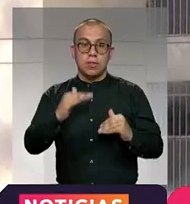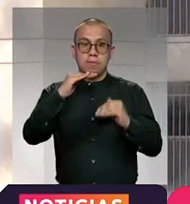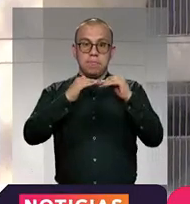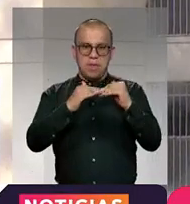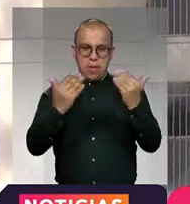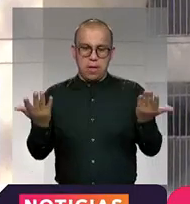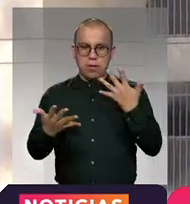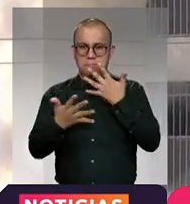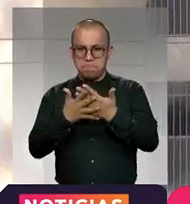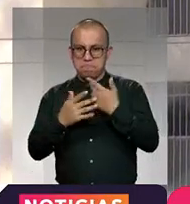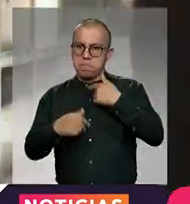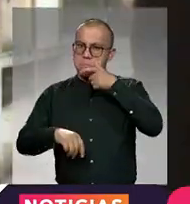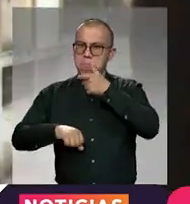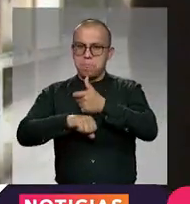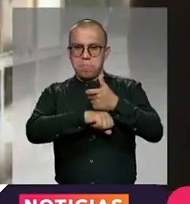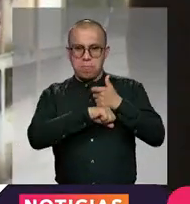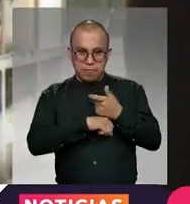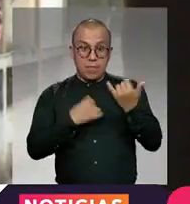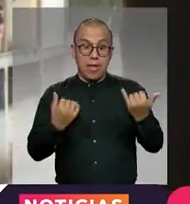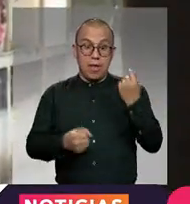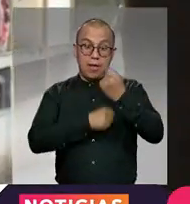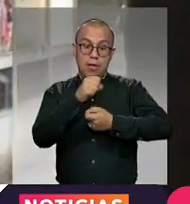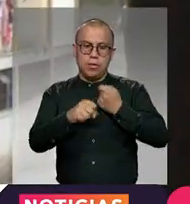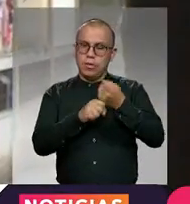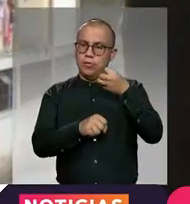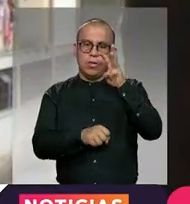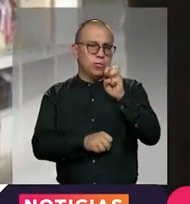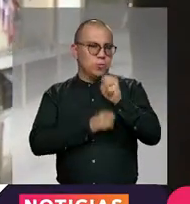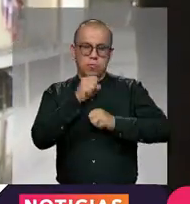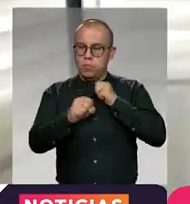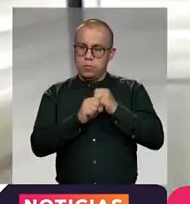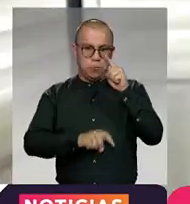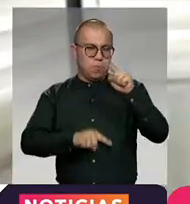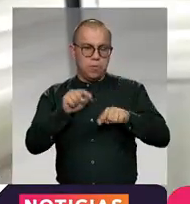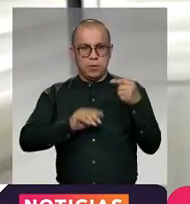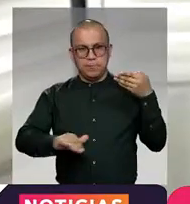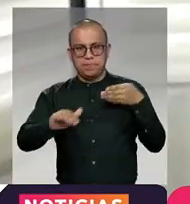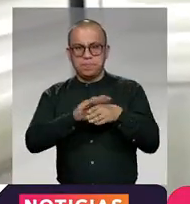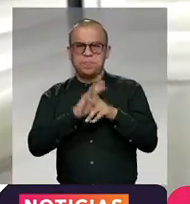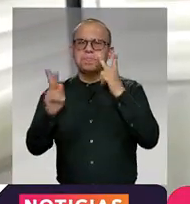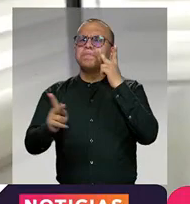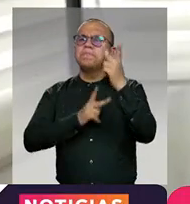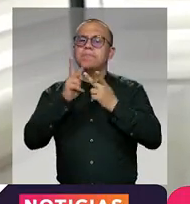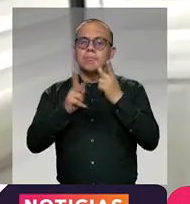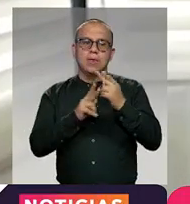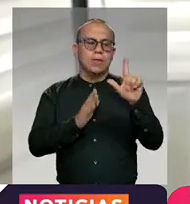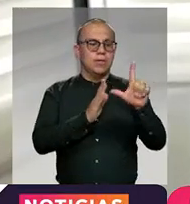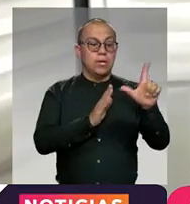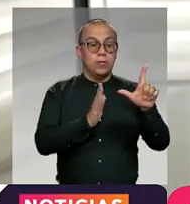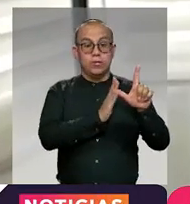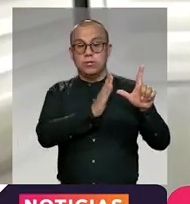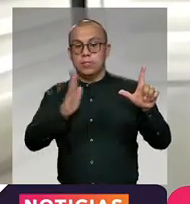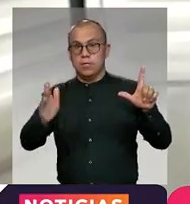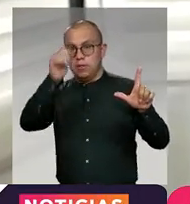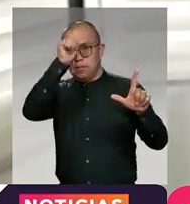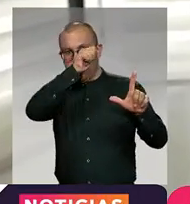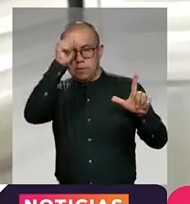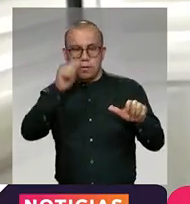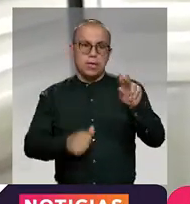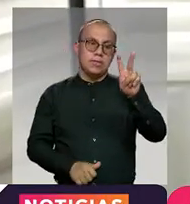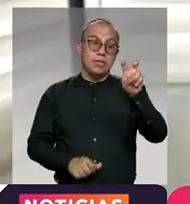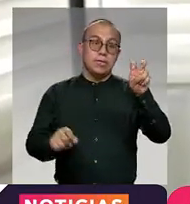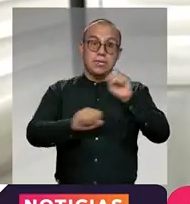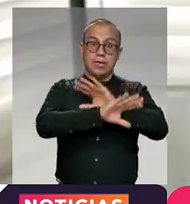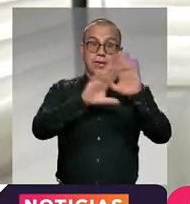reclusos, guardianes y visitantes. Los menores de edad aún no podrán ingresar. Estas visitas se harán de lunes a domingo en horarios de 7